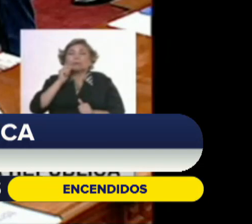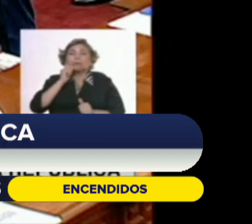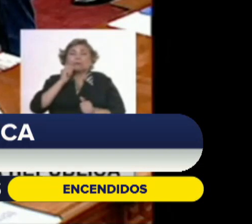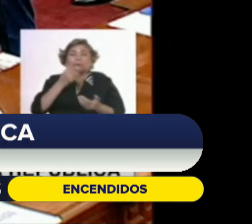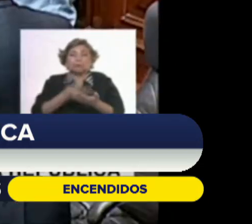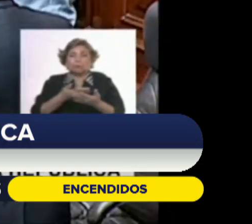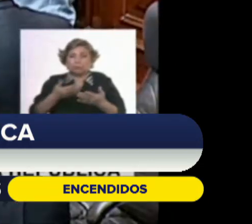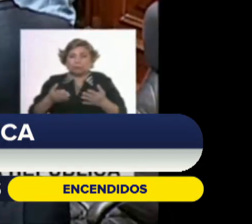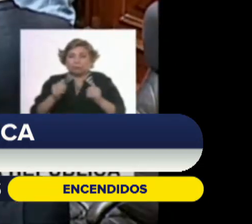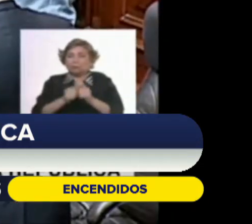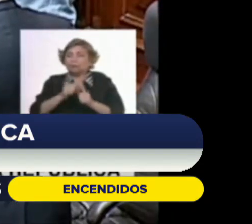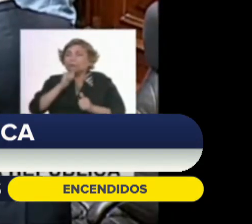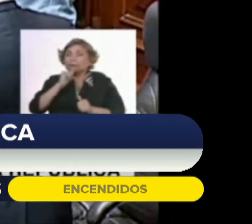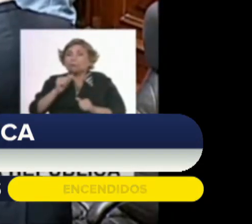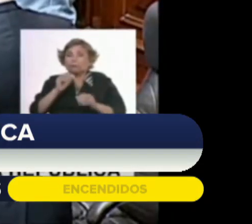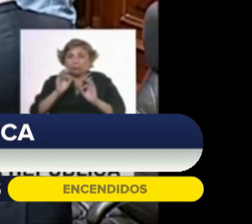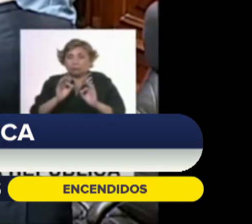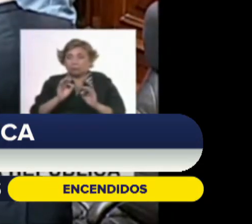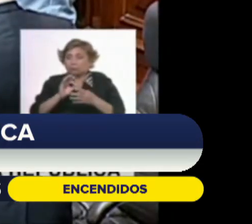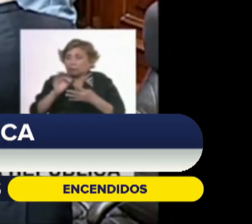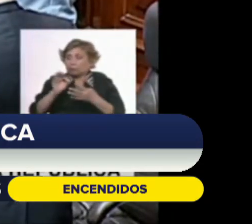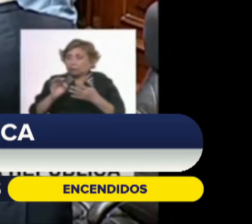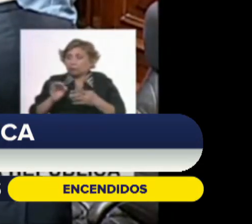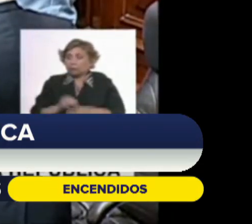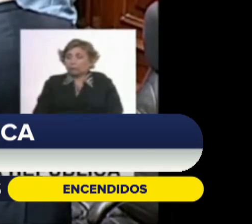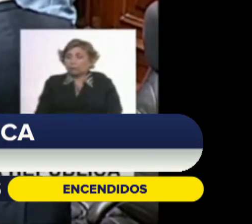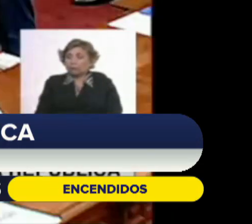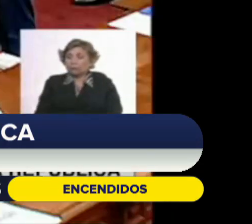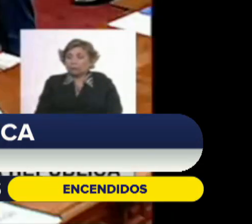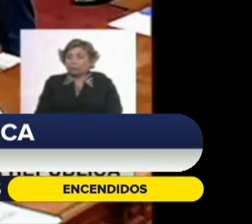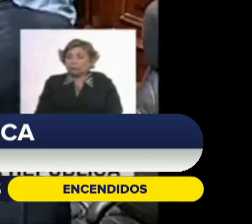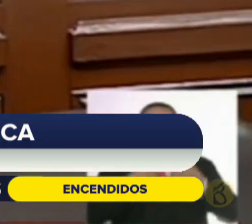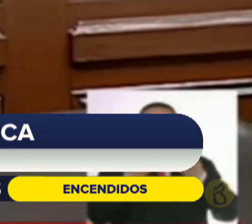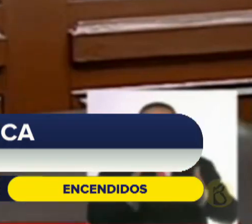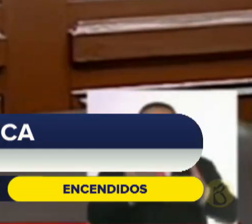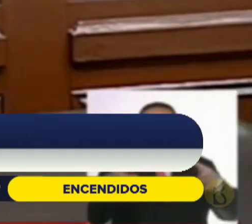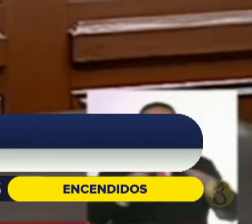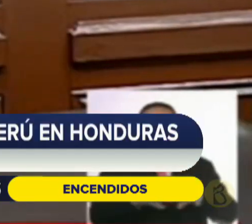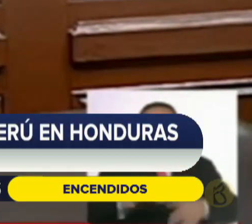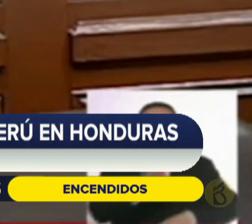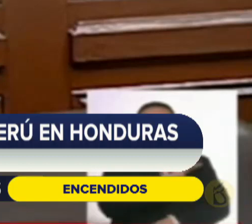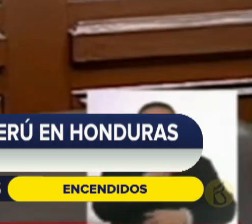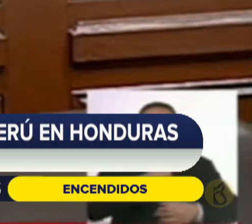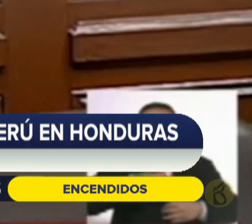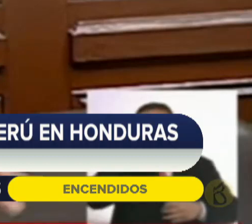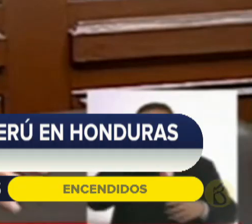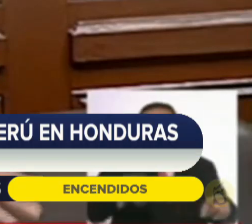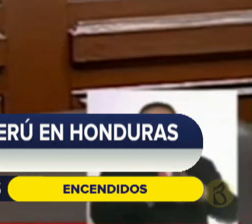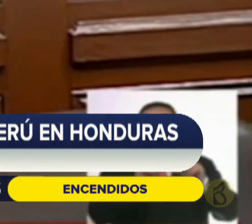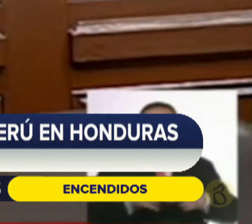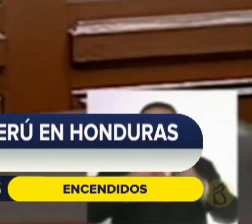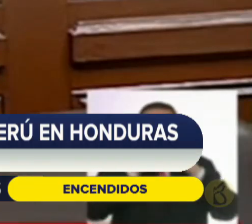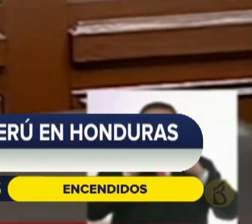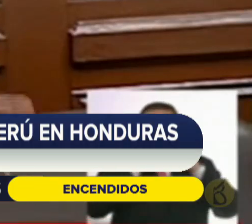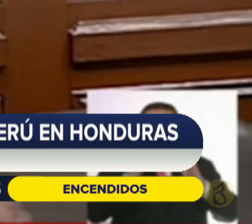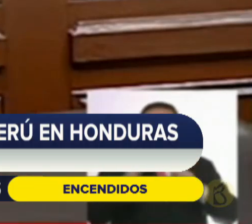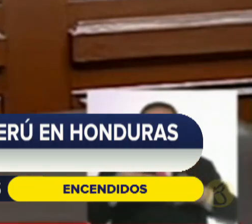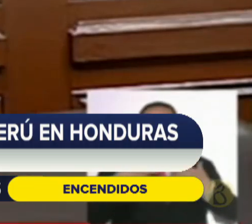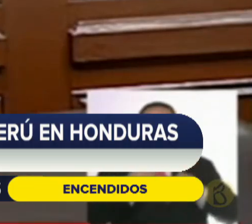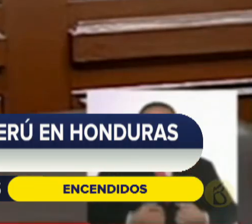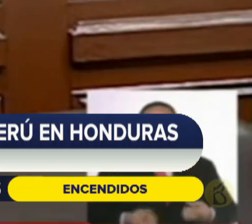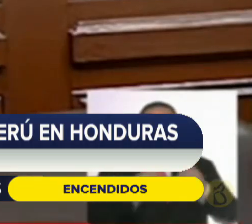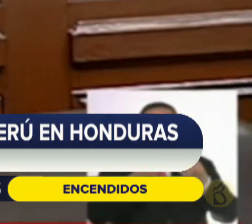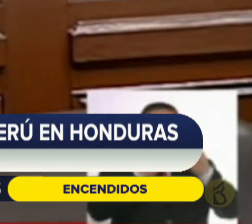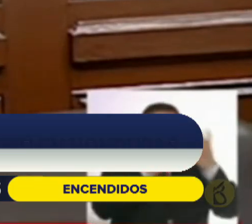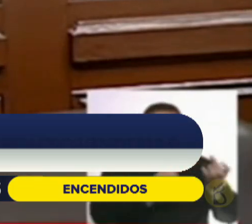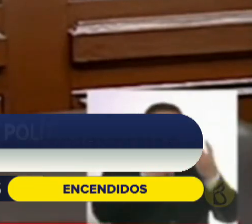tardía esta decisión. Vamos a escucharlo. Uno, estamos reaccionando tarde. Esto que está haciendo la canciller el día de ayer lo debió